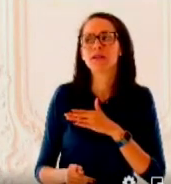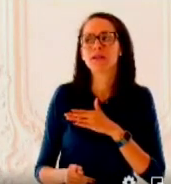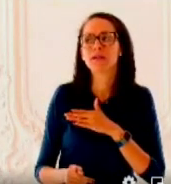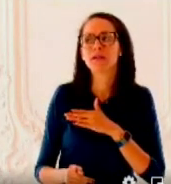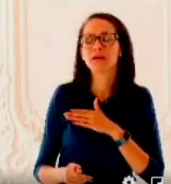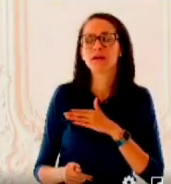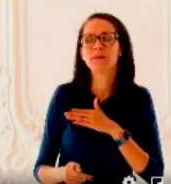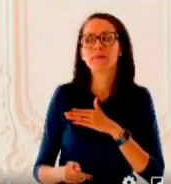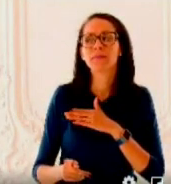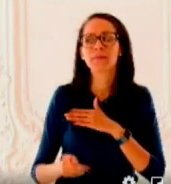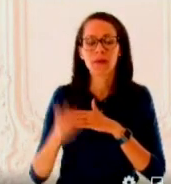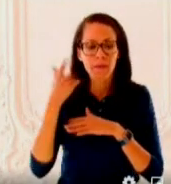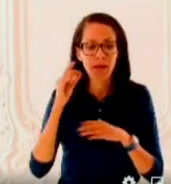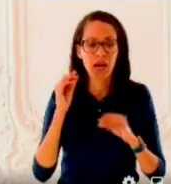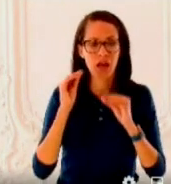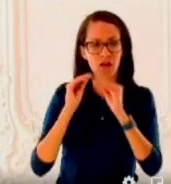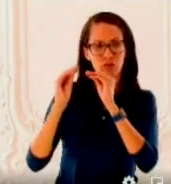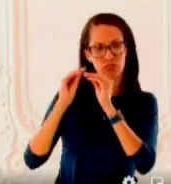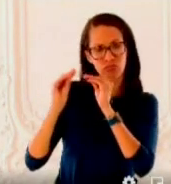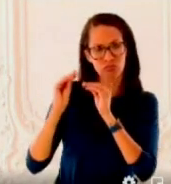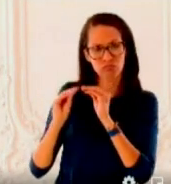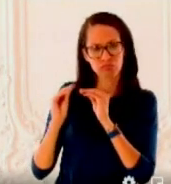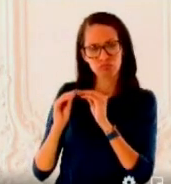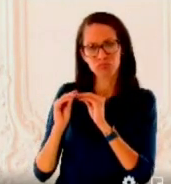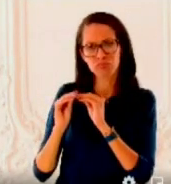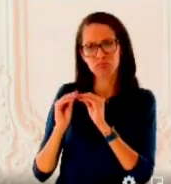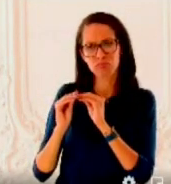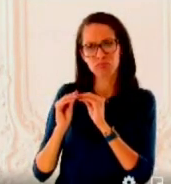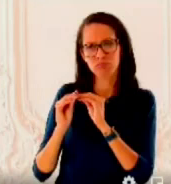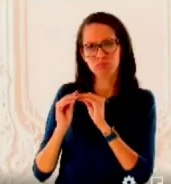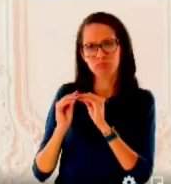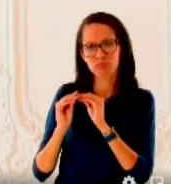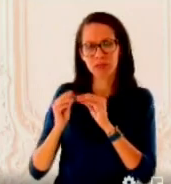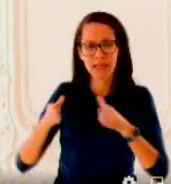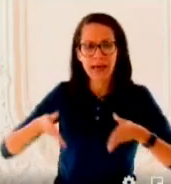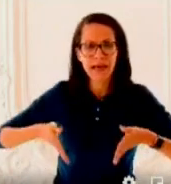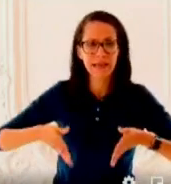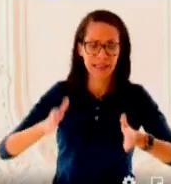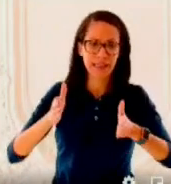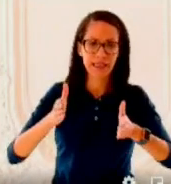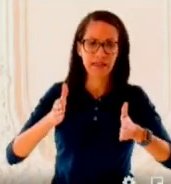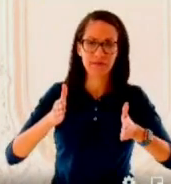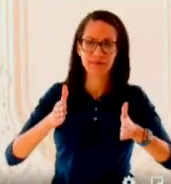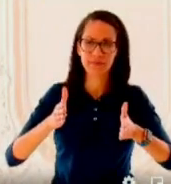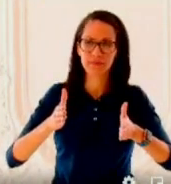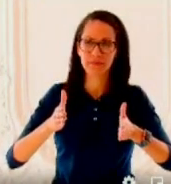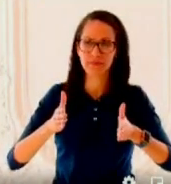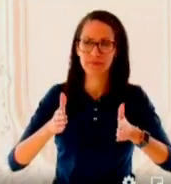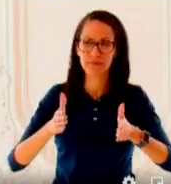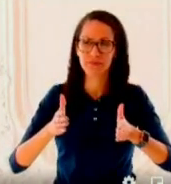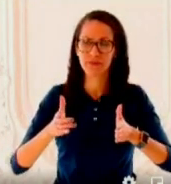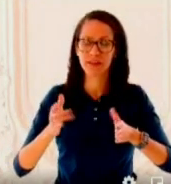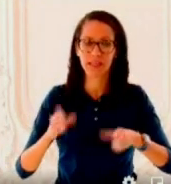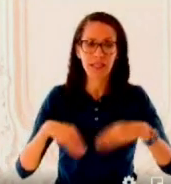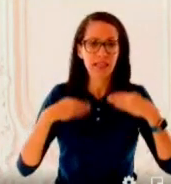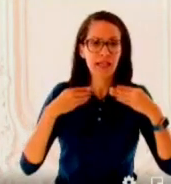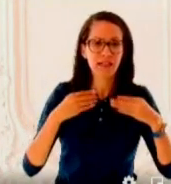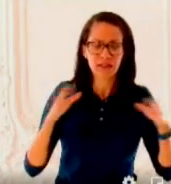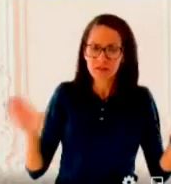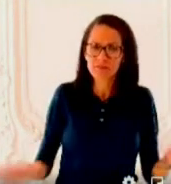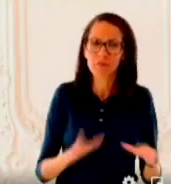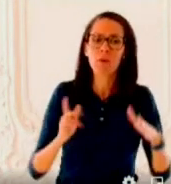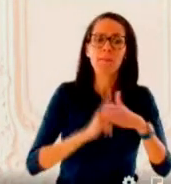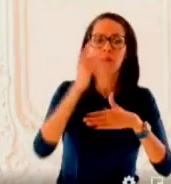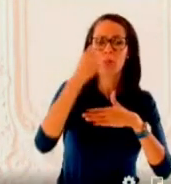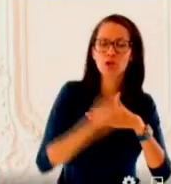abarcador para la reconstrucción y reparación de las carreteras. Impulsaremos proyectos de